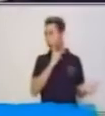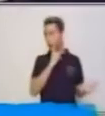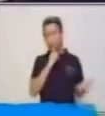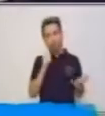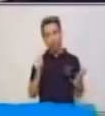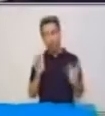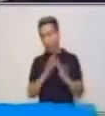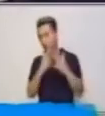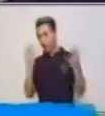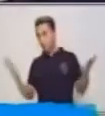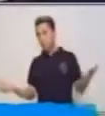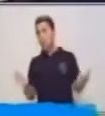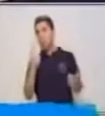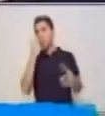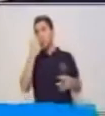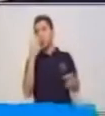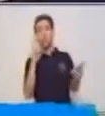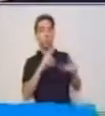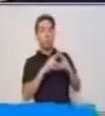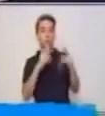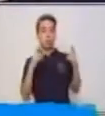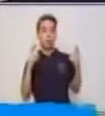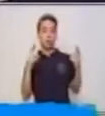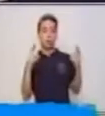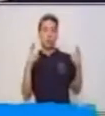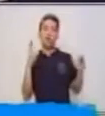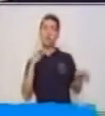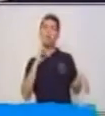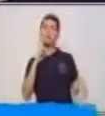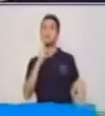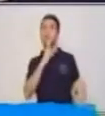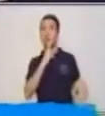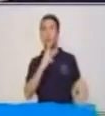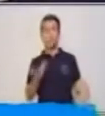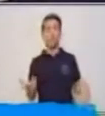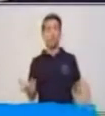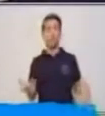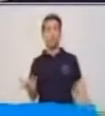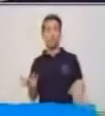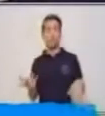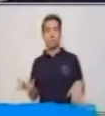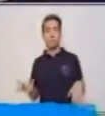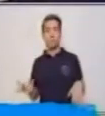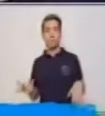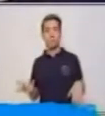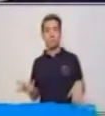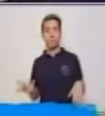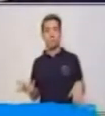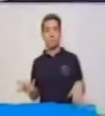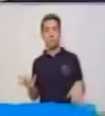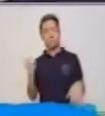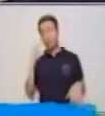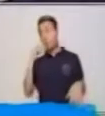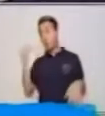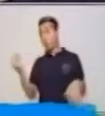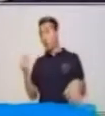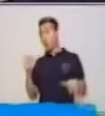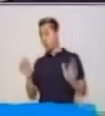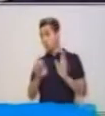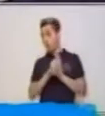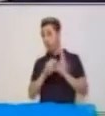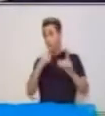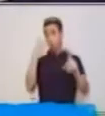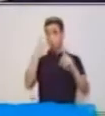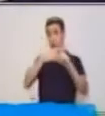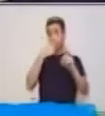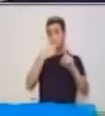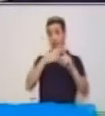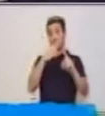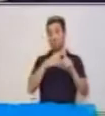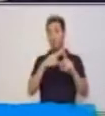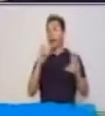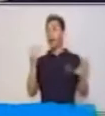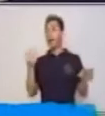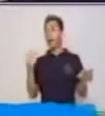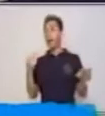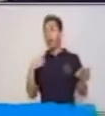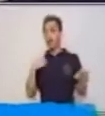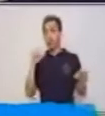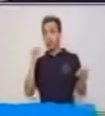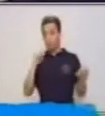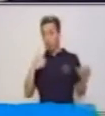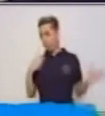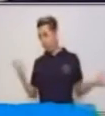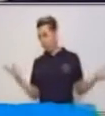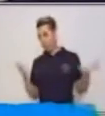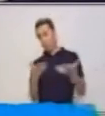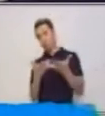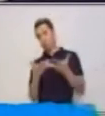restaurante, porque aunque en sus aspectos positivos quedaría que tendríamos un lugar